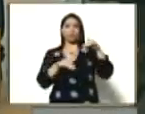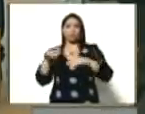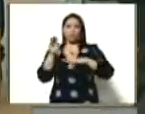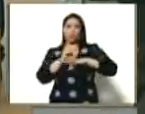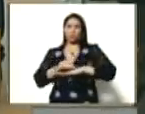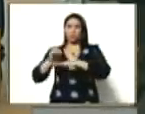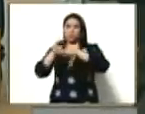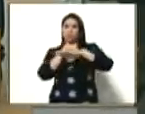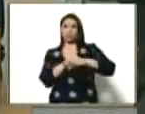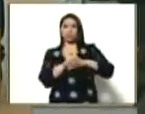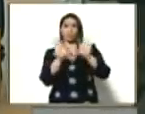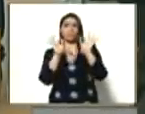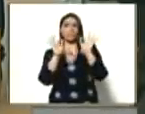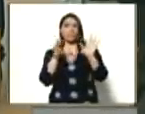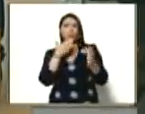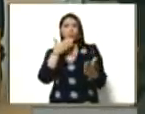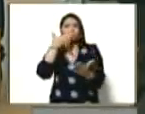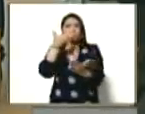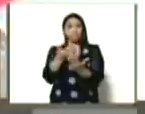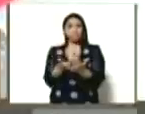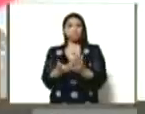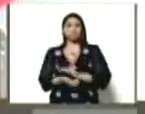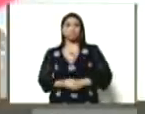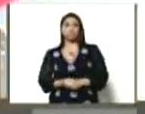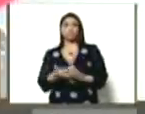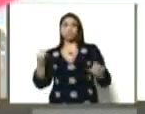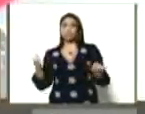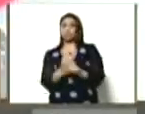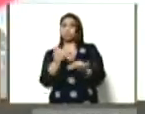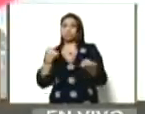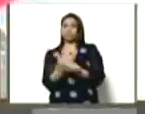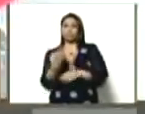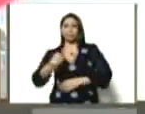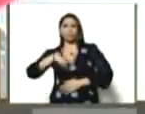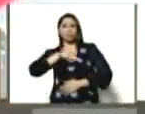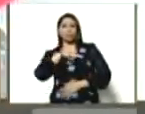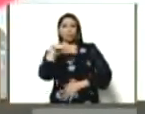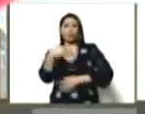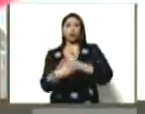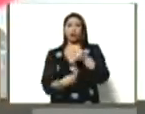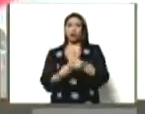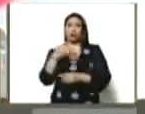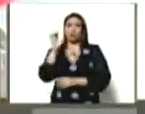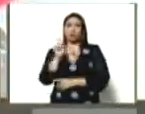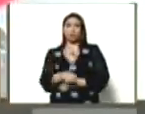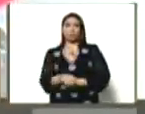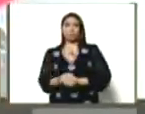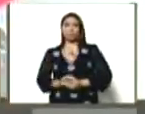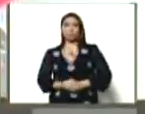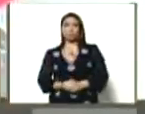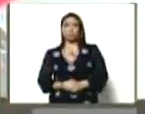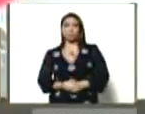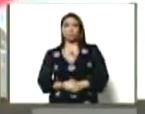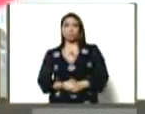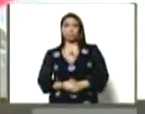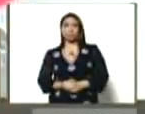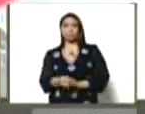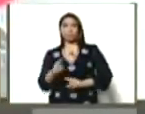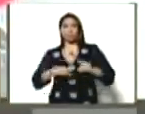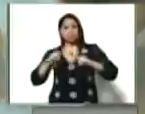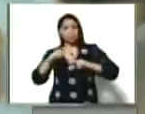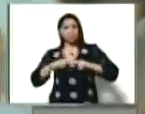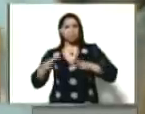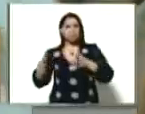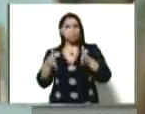convocado. Especial agradecimiento al trabajo que venimos desempeñando y que seguramente construirá el sendero